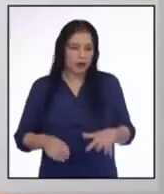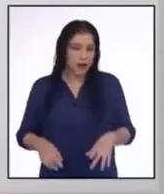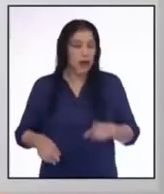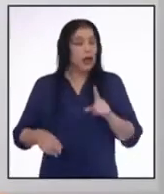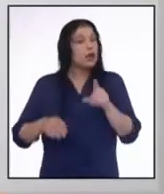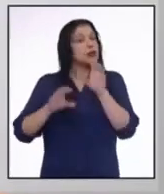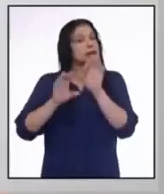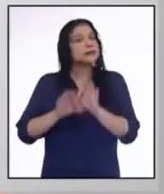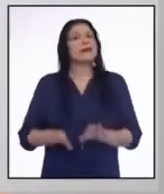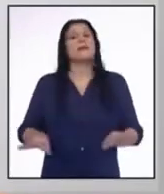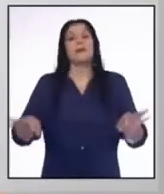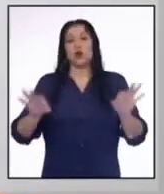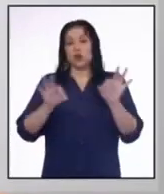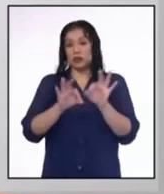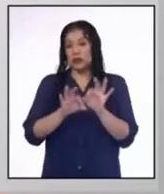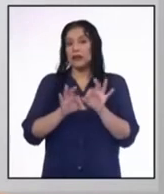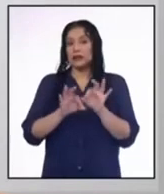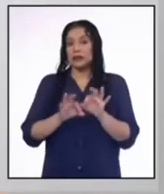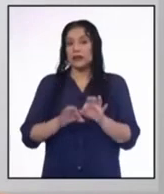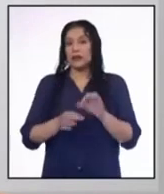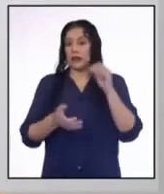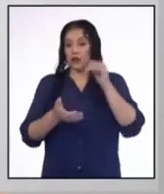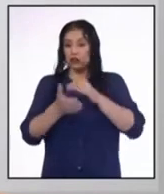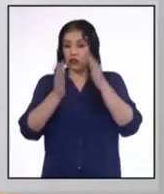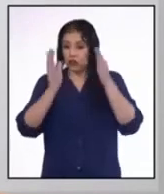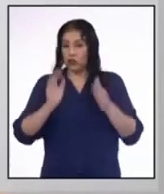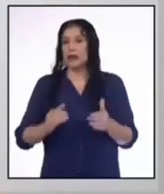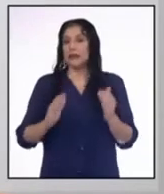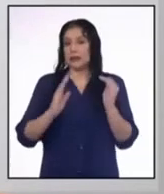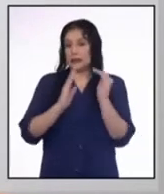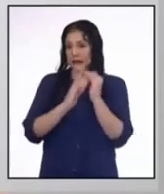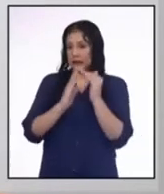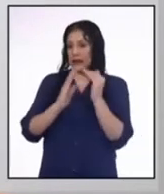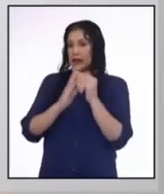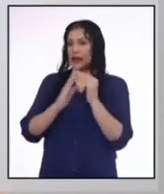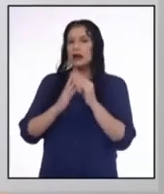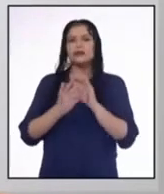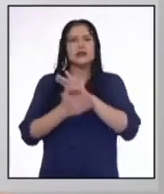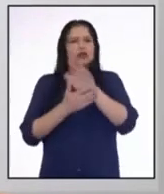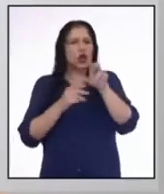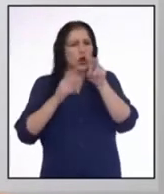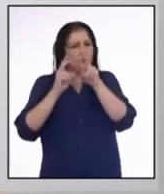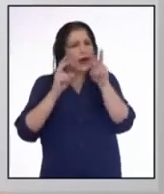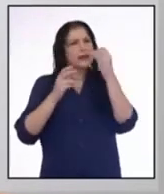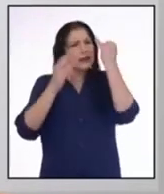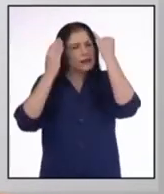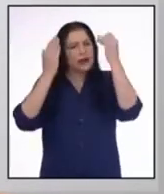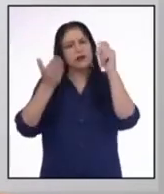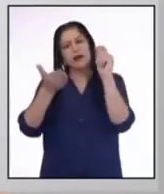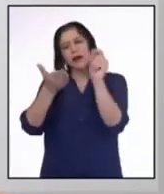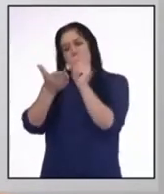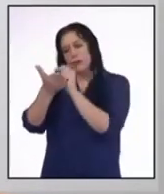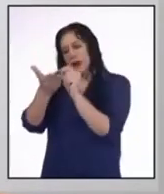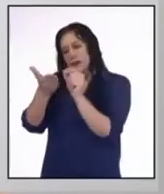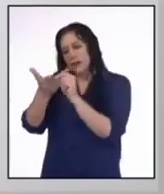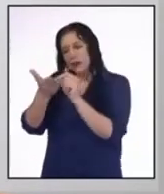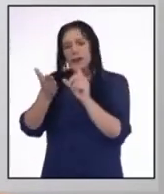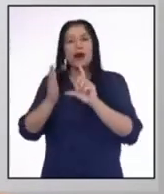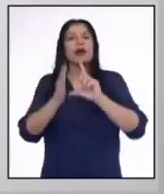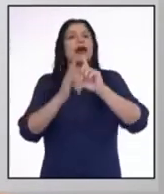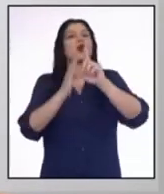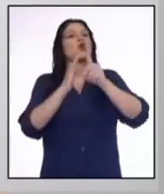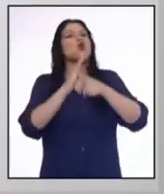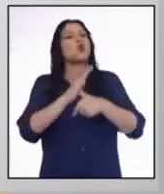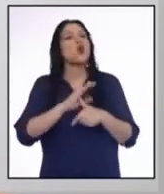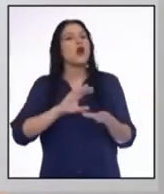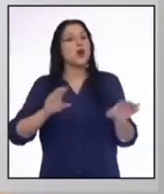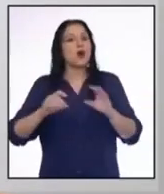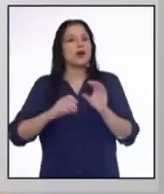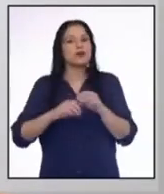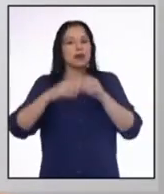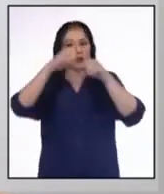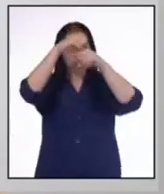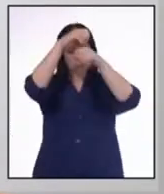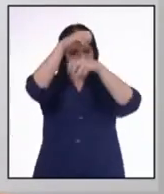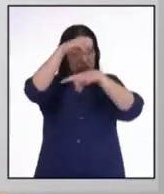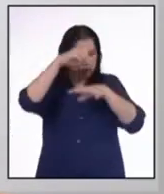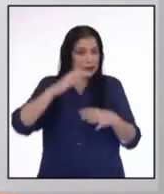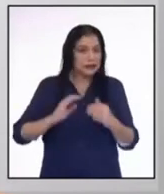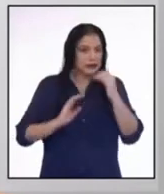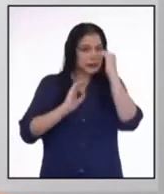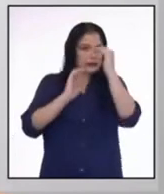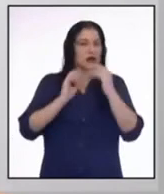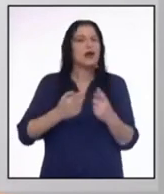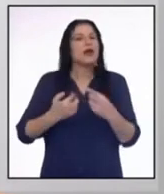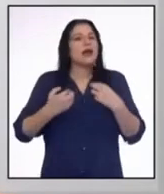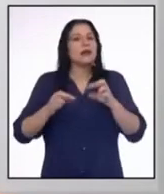Es importante que nuestros estudiantes en casa anoten estas ideas para poder elaborar un organizador